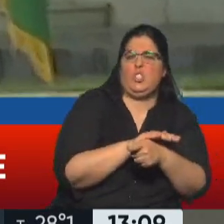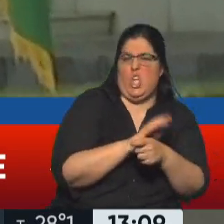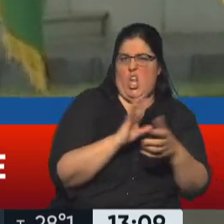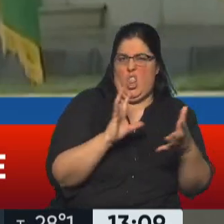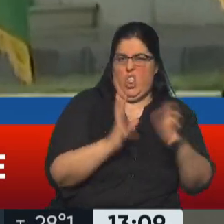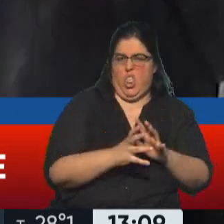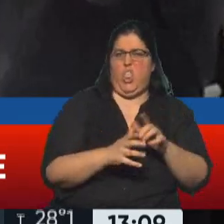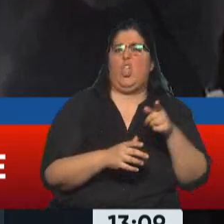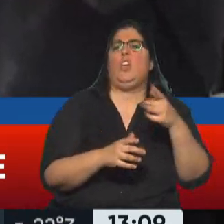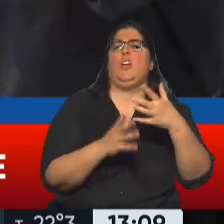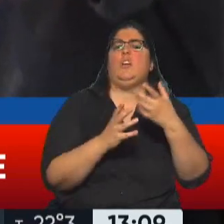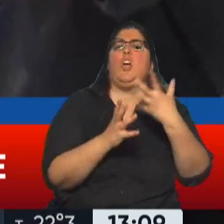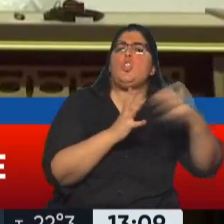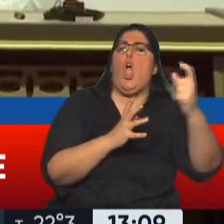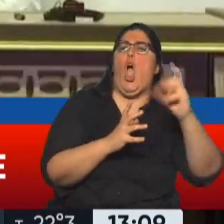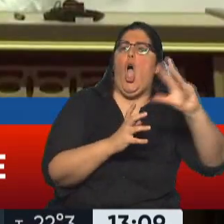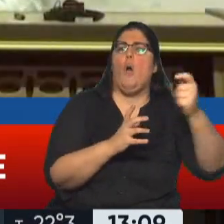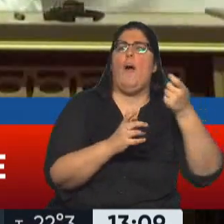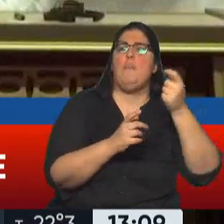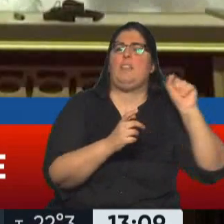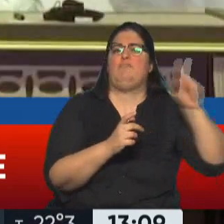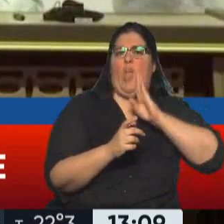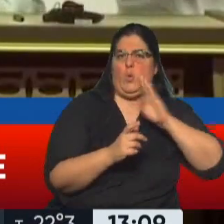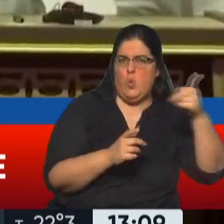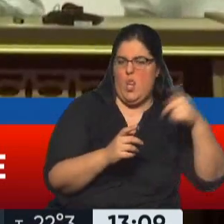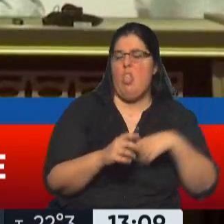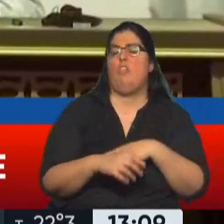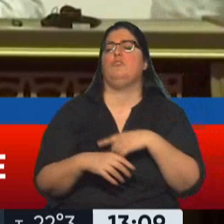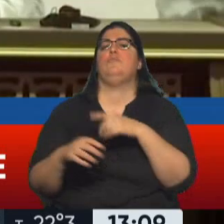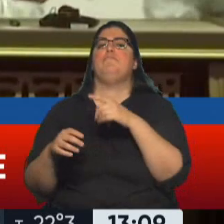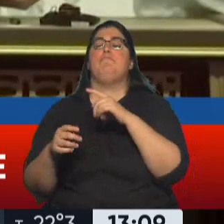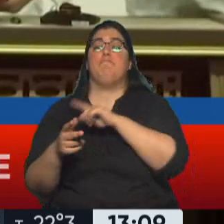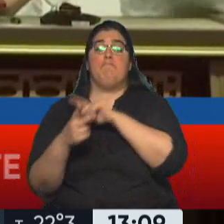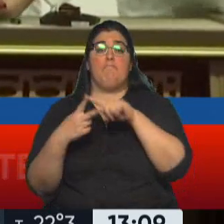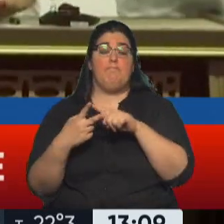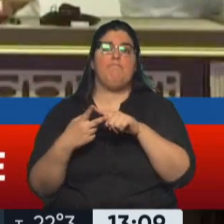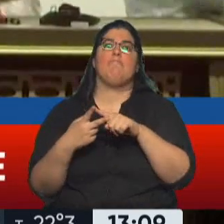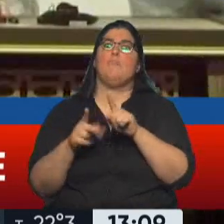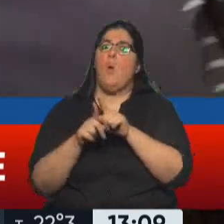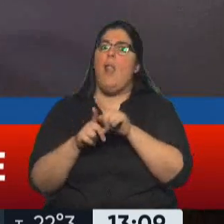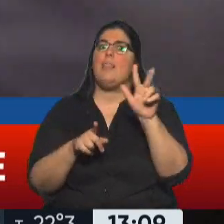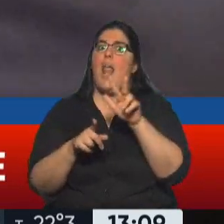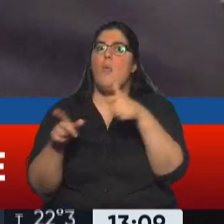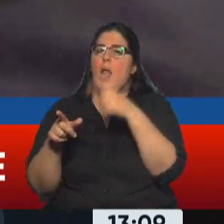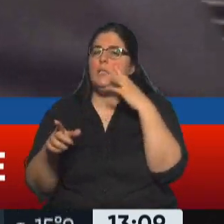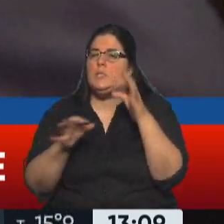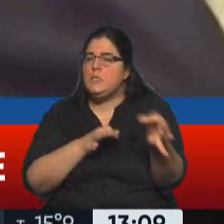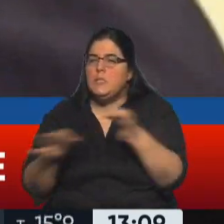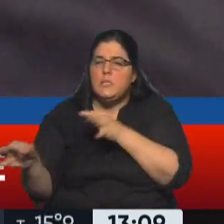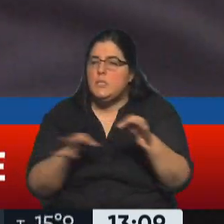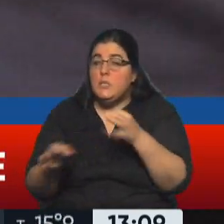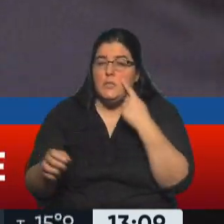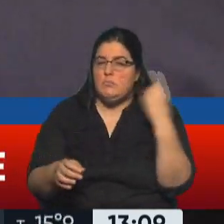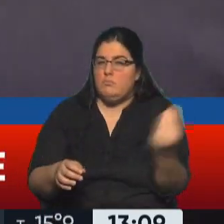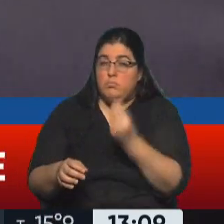buena parte de los fondos estadounidenses. Una segunda se explica por una astuta estrategia talibán que se inició hace más